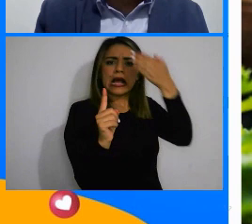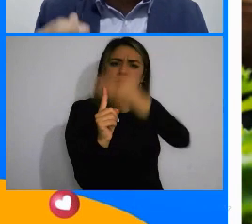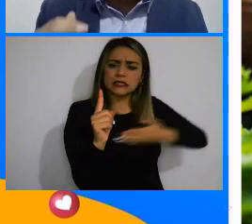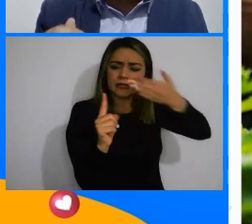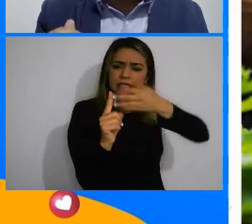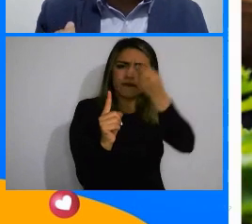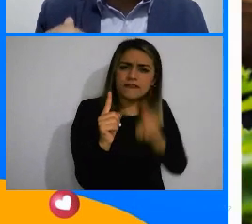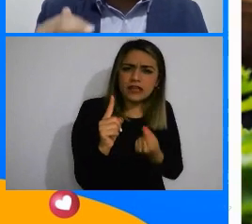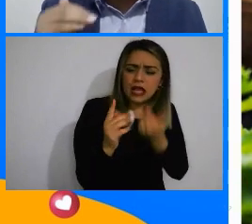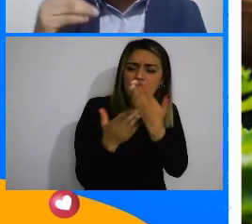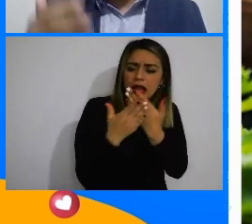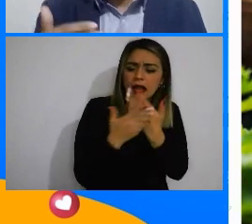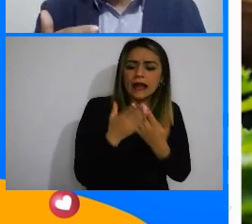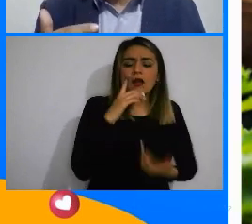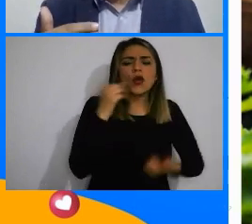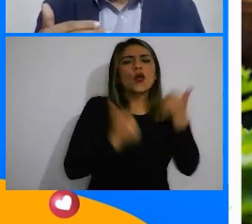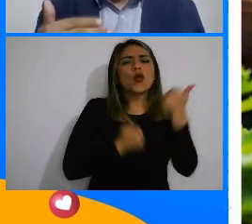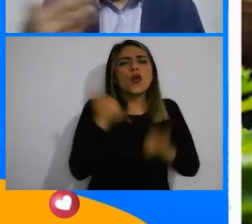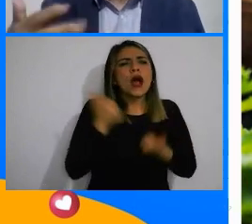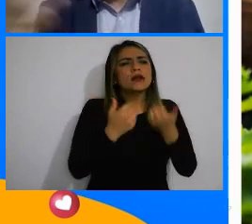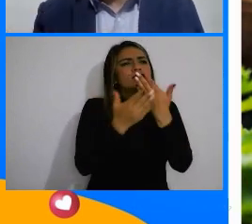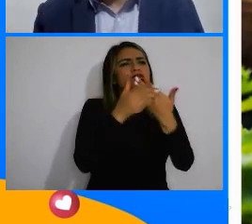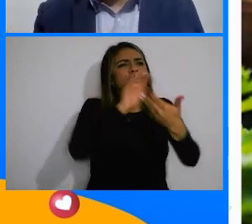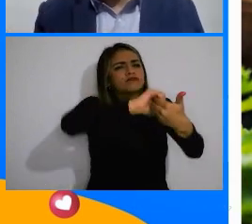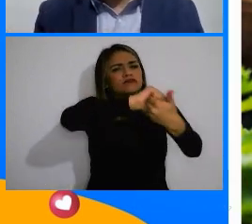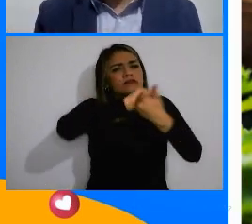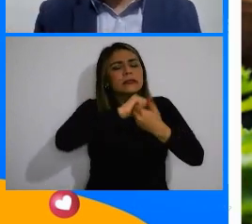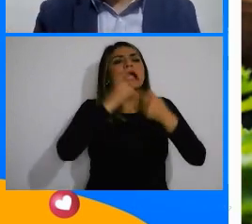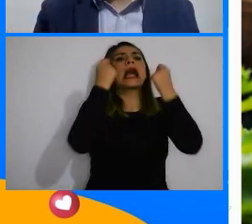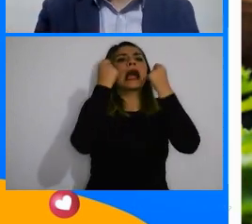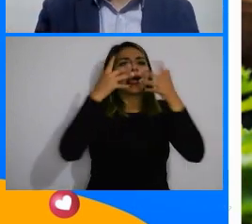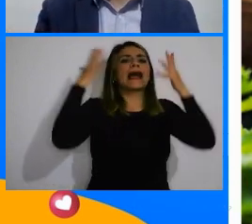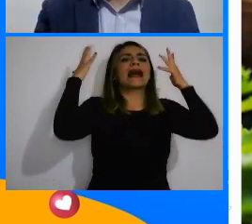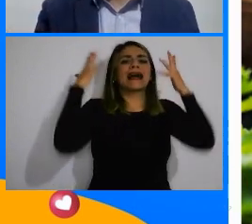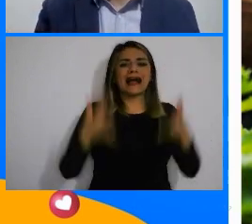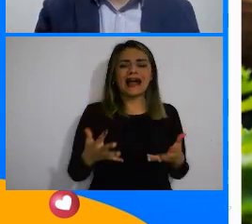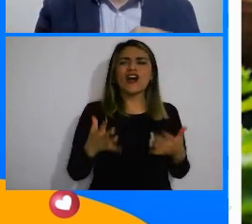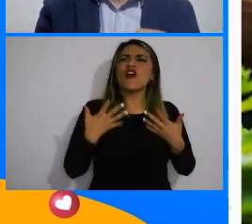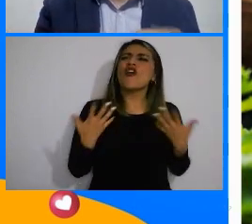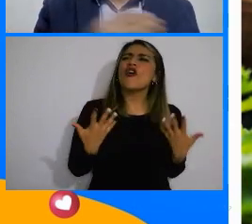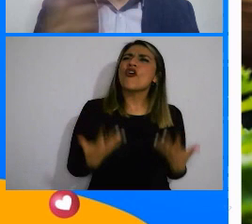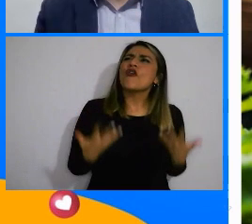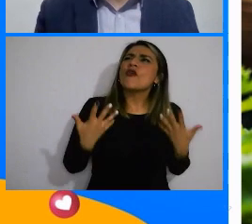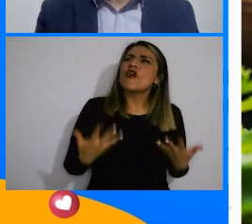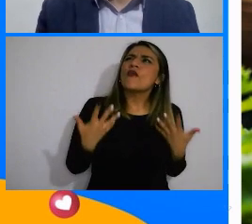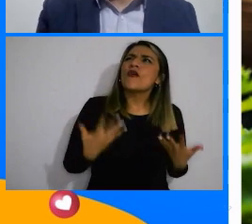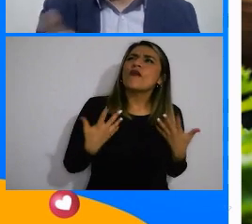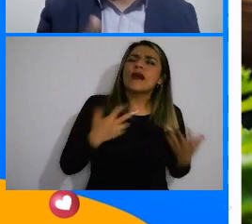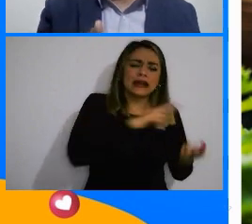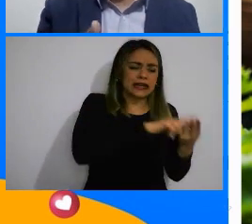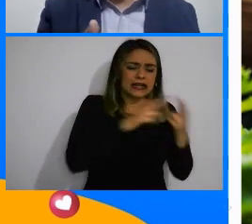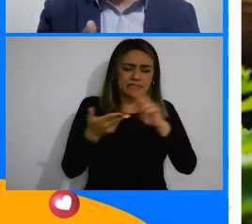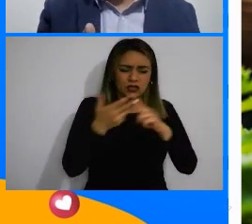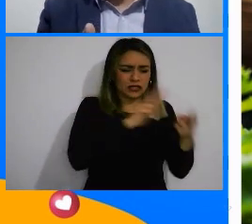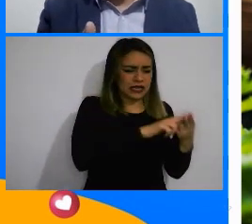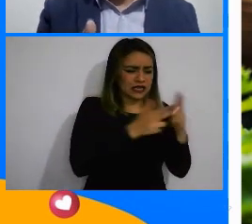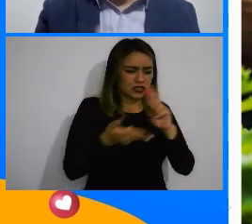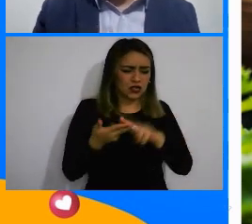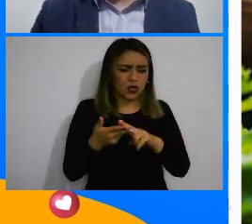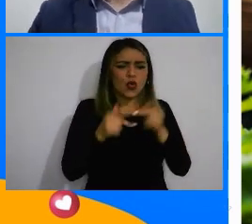especificidad a darnos a entender cómo se relaciona la especie humana con el